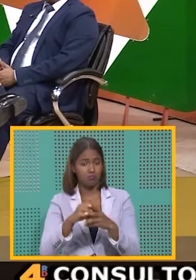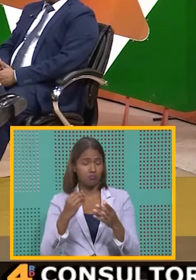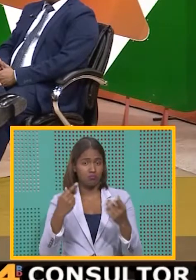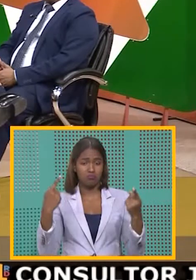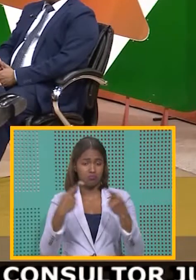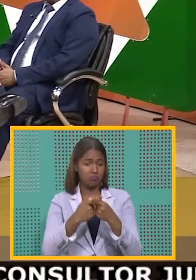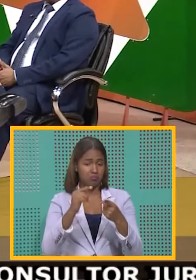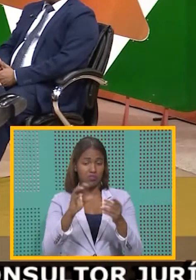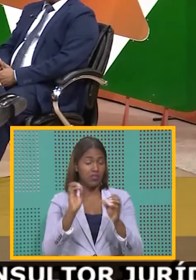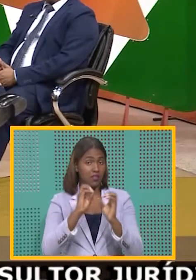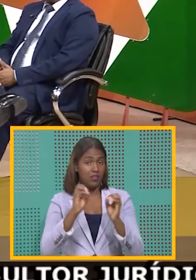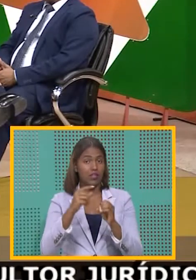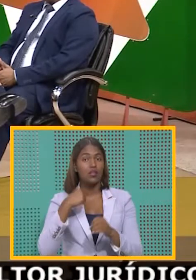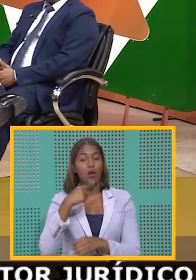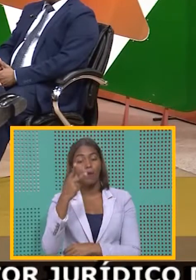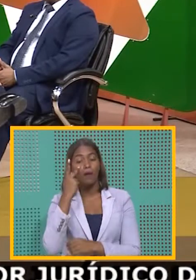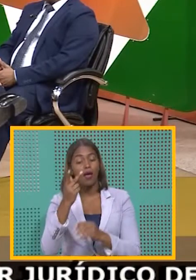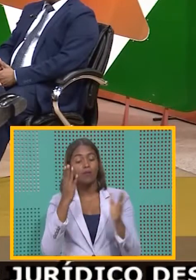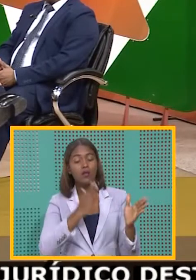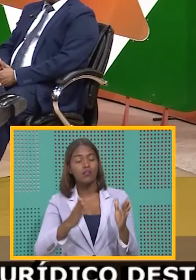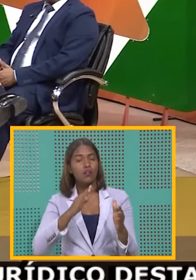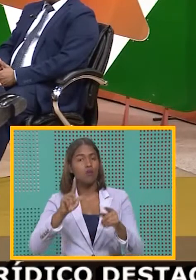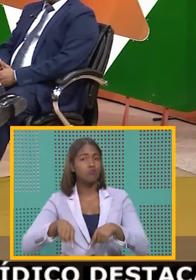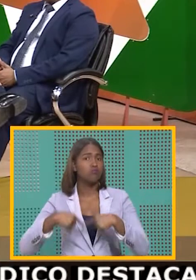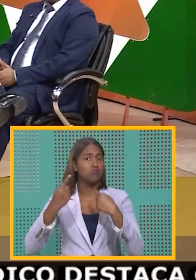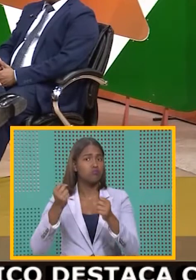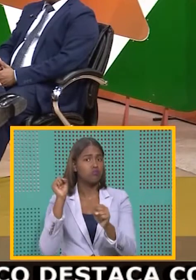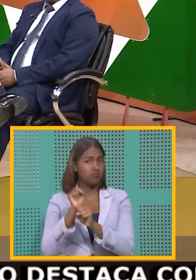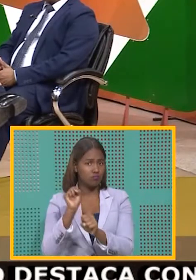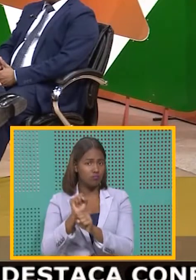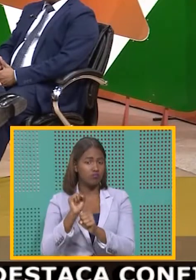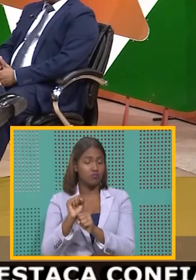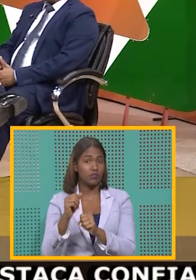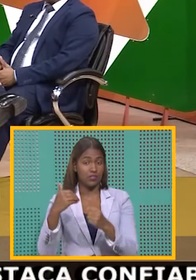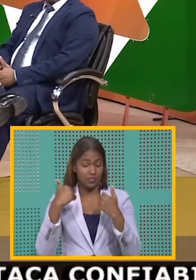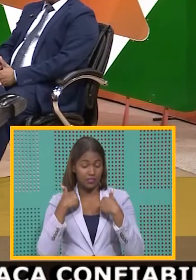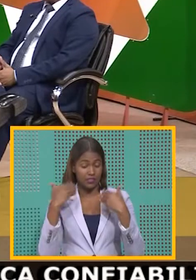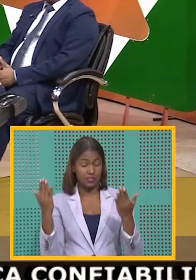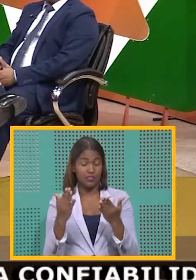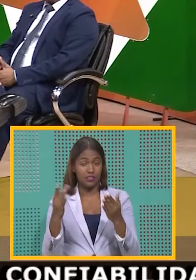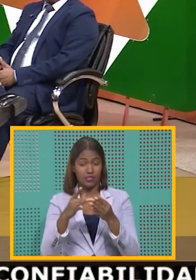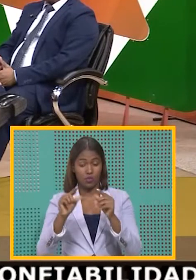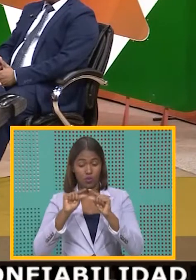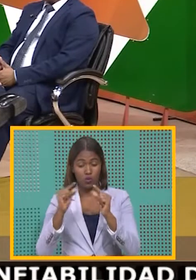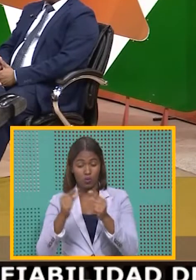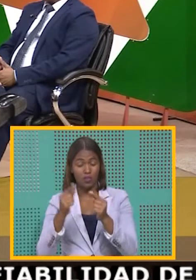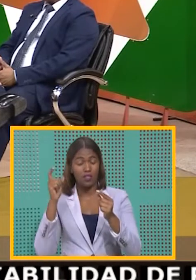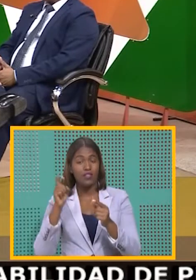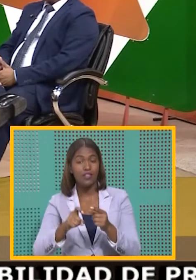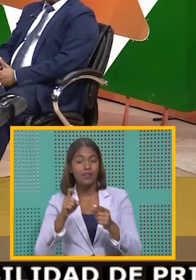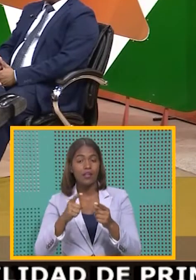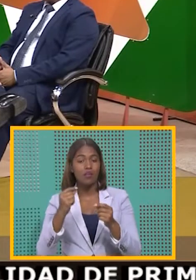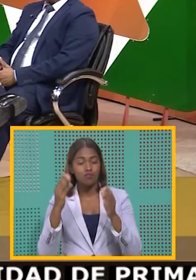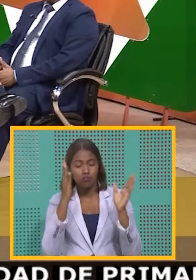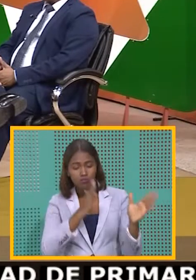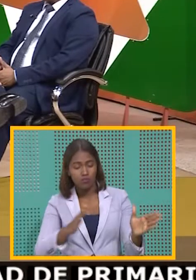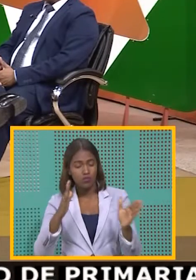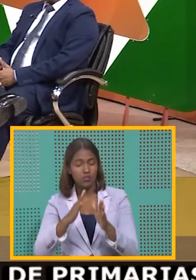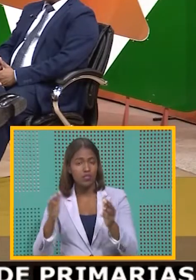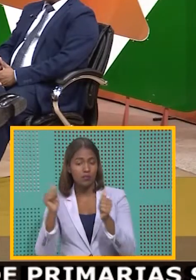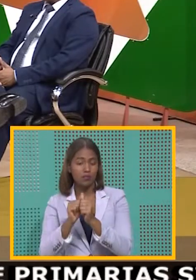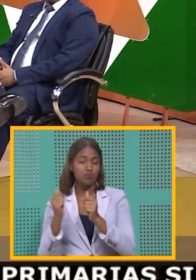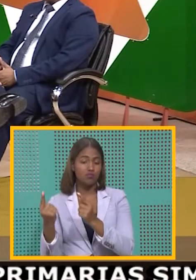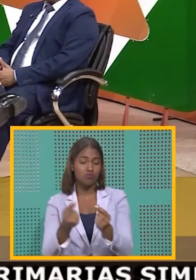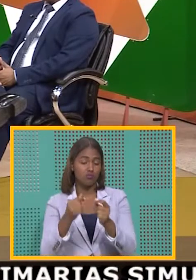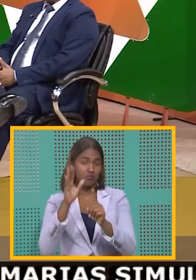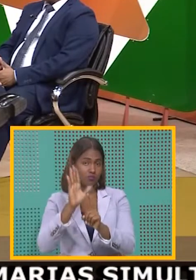sino viendo el proceso como se ha desarrollado, siento que la Junta ha ido programando sus